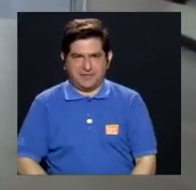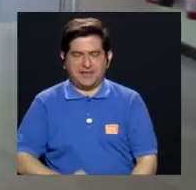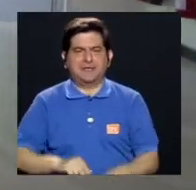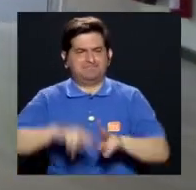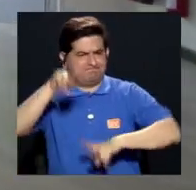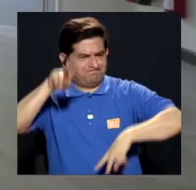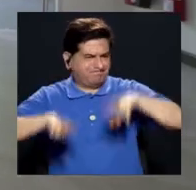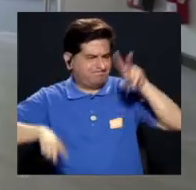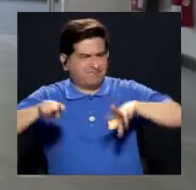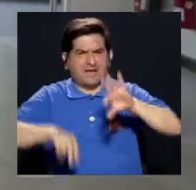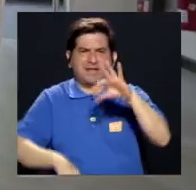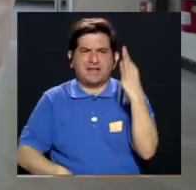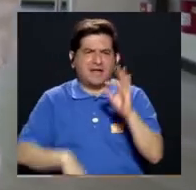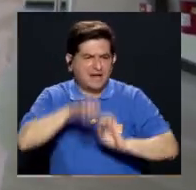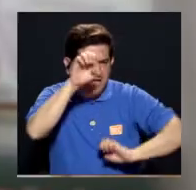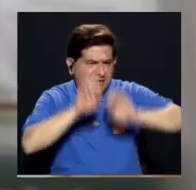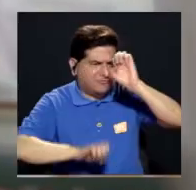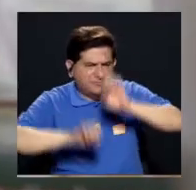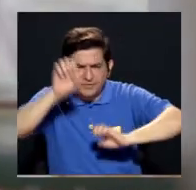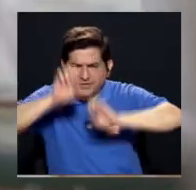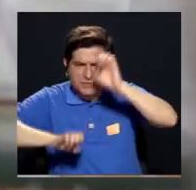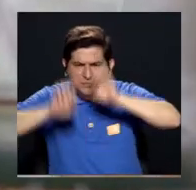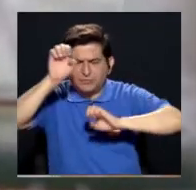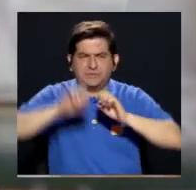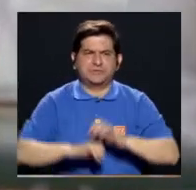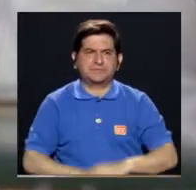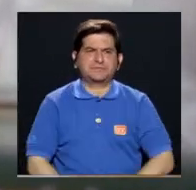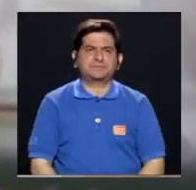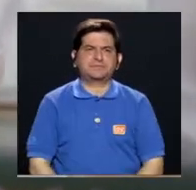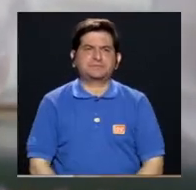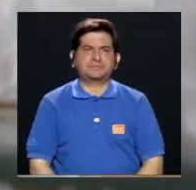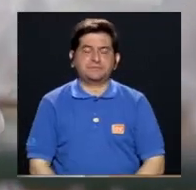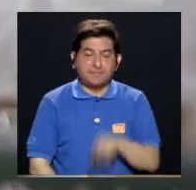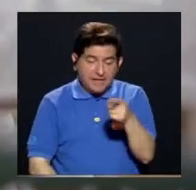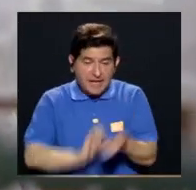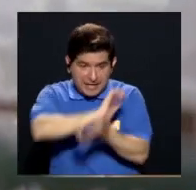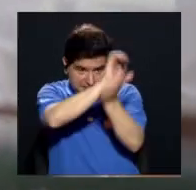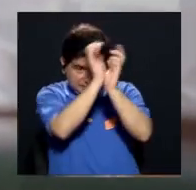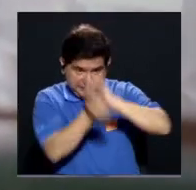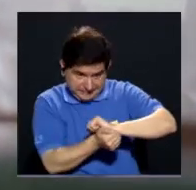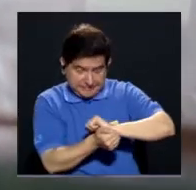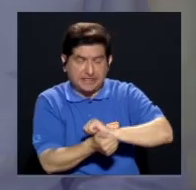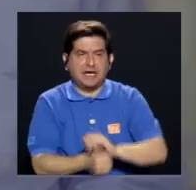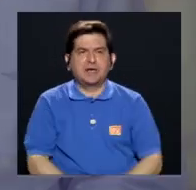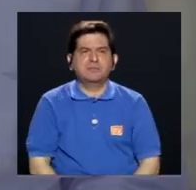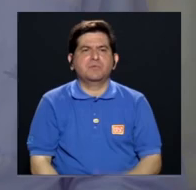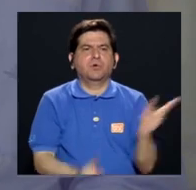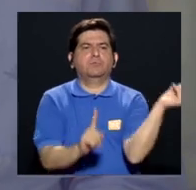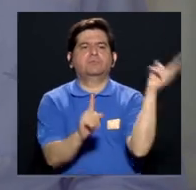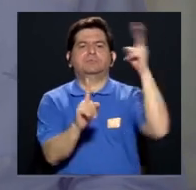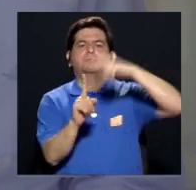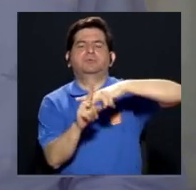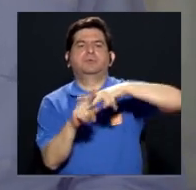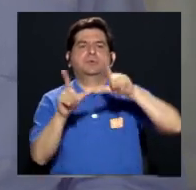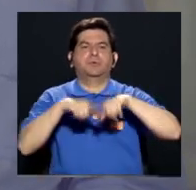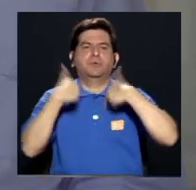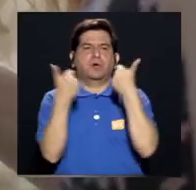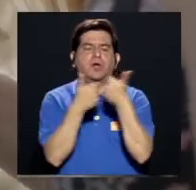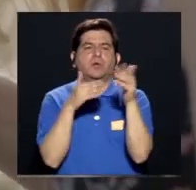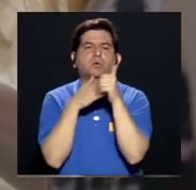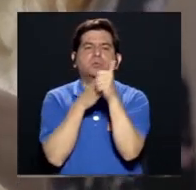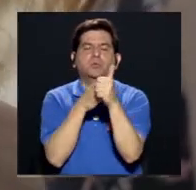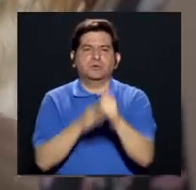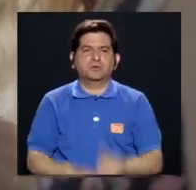la forma de evaluación y ese cambio se ha venido, digamos, aplicando en grupos